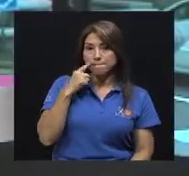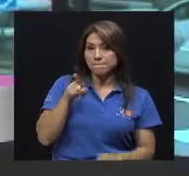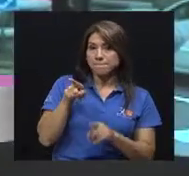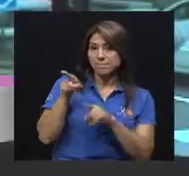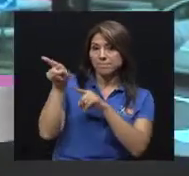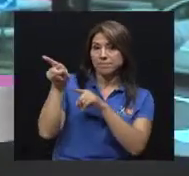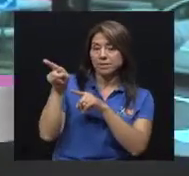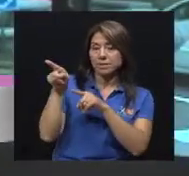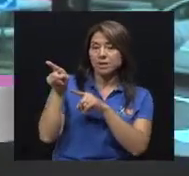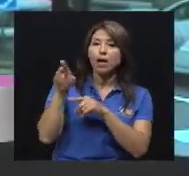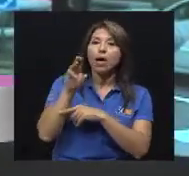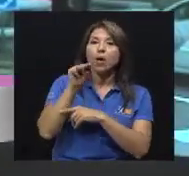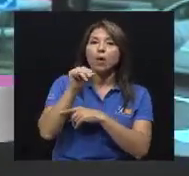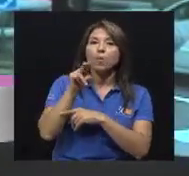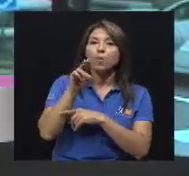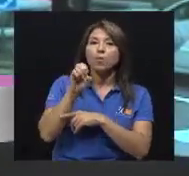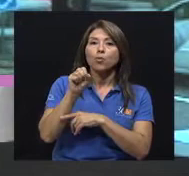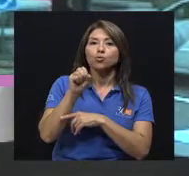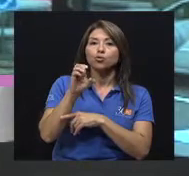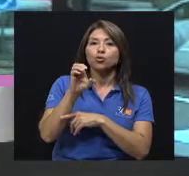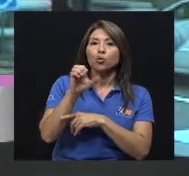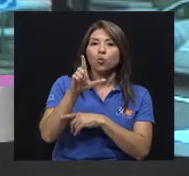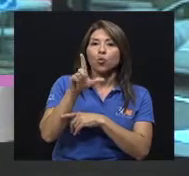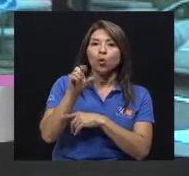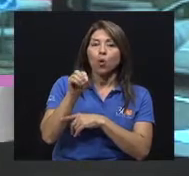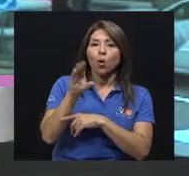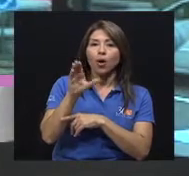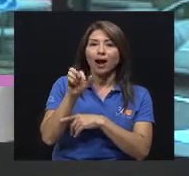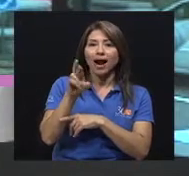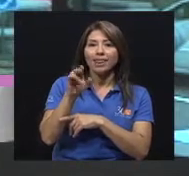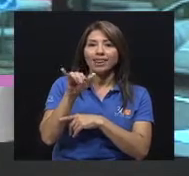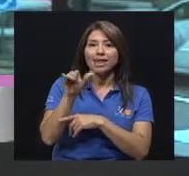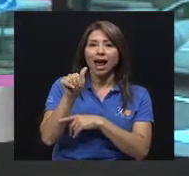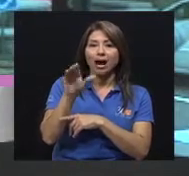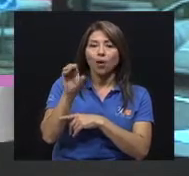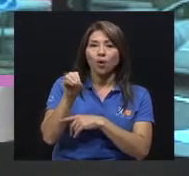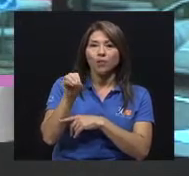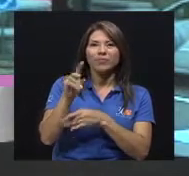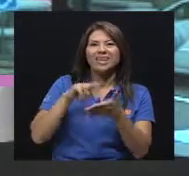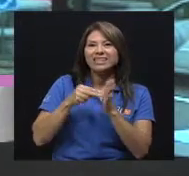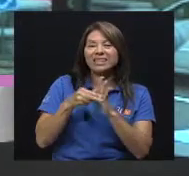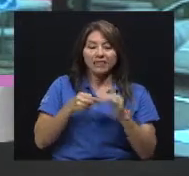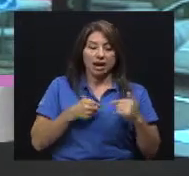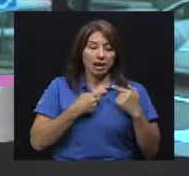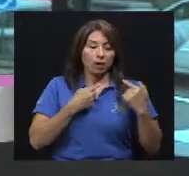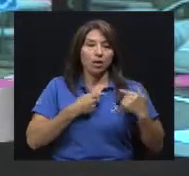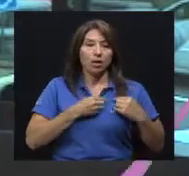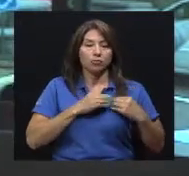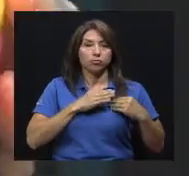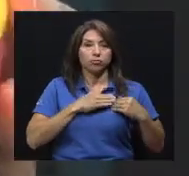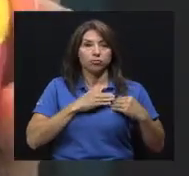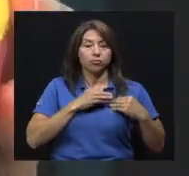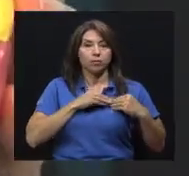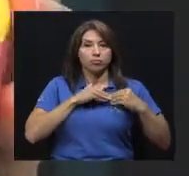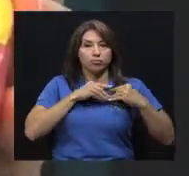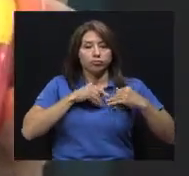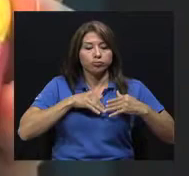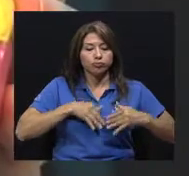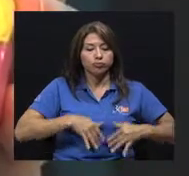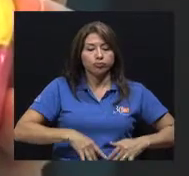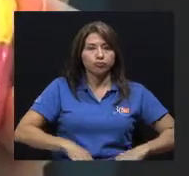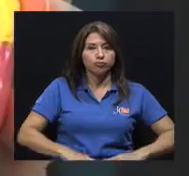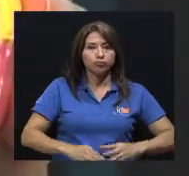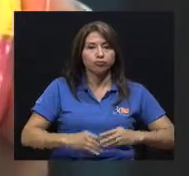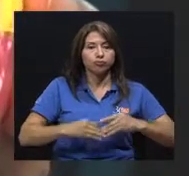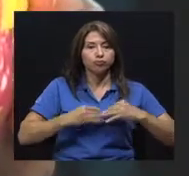este es el músculo cardíaco, que es el encargado de bombearle sangre a todo el cuerpo. Entonces, el